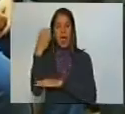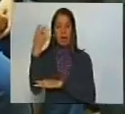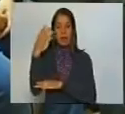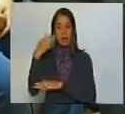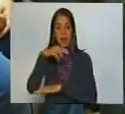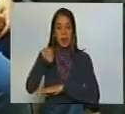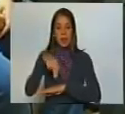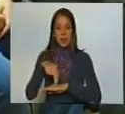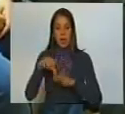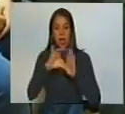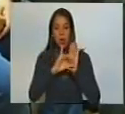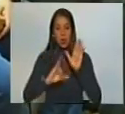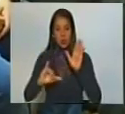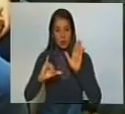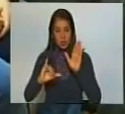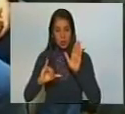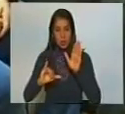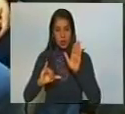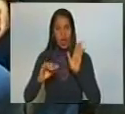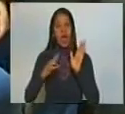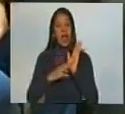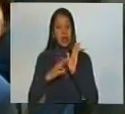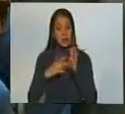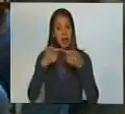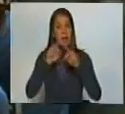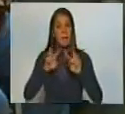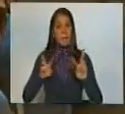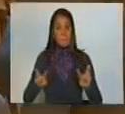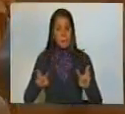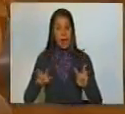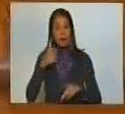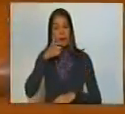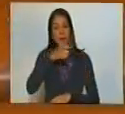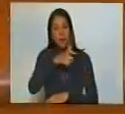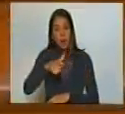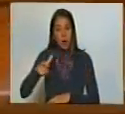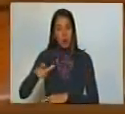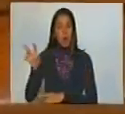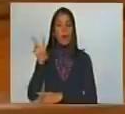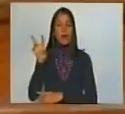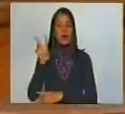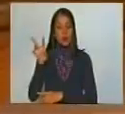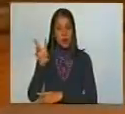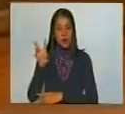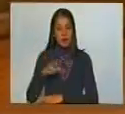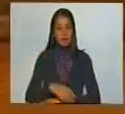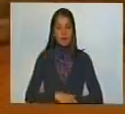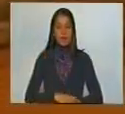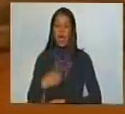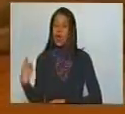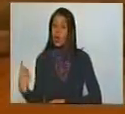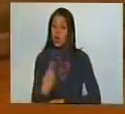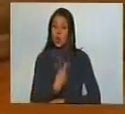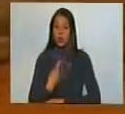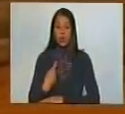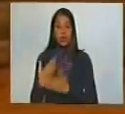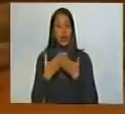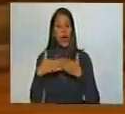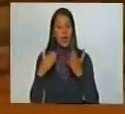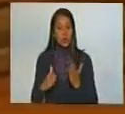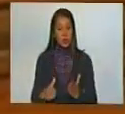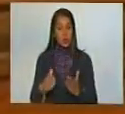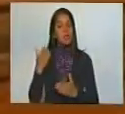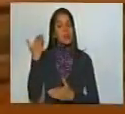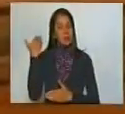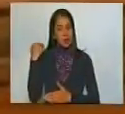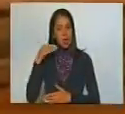Asamblea Nacional Constituyente, garantizando la paz de todo el pueblo venezolano. Nosotros venimos del cuarto